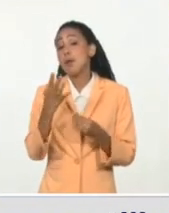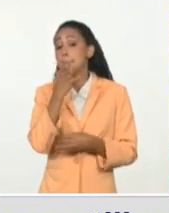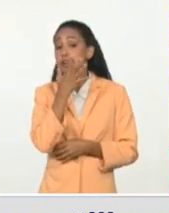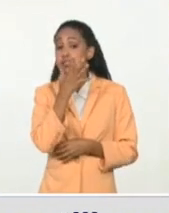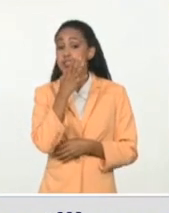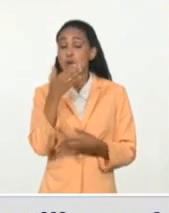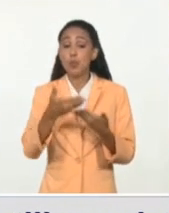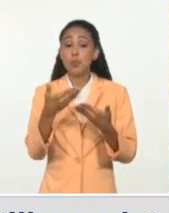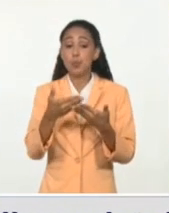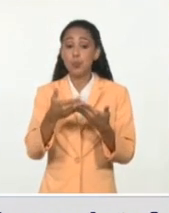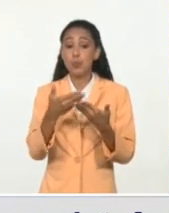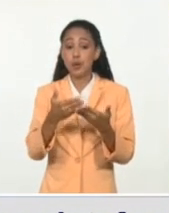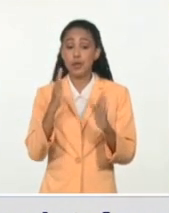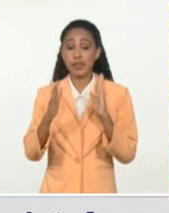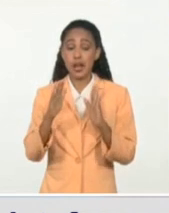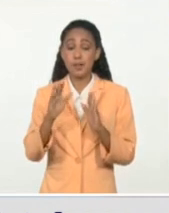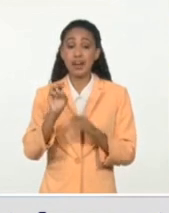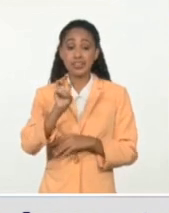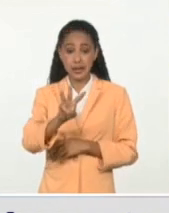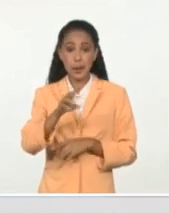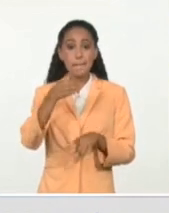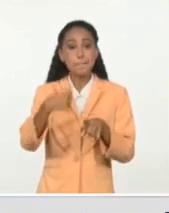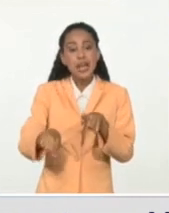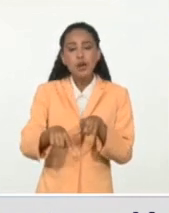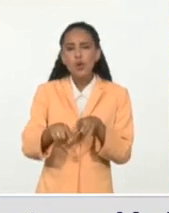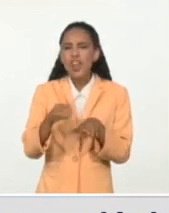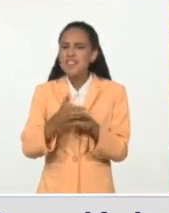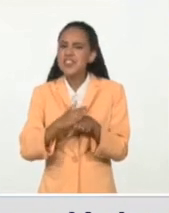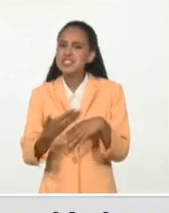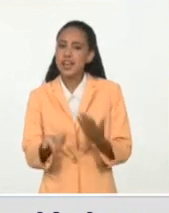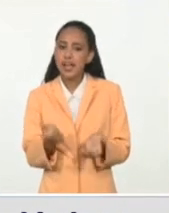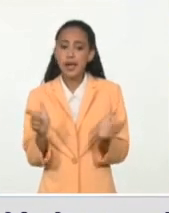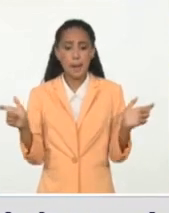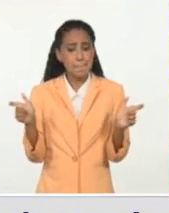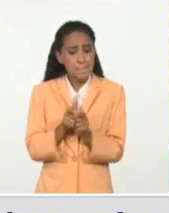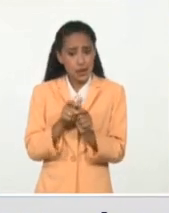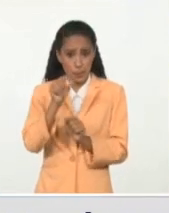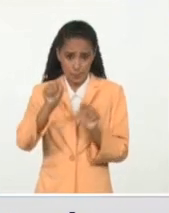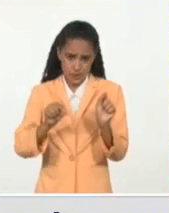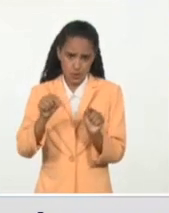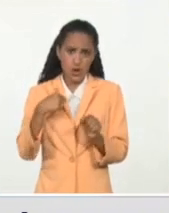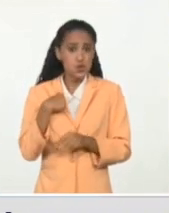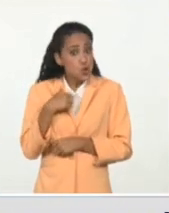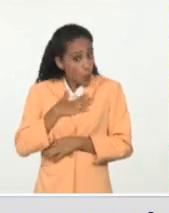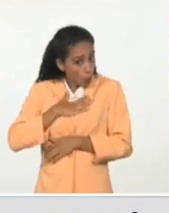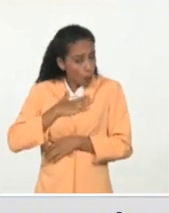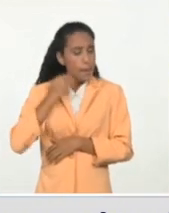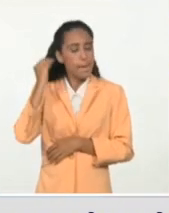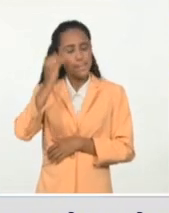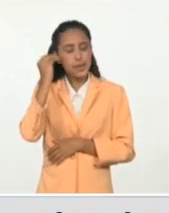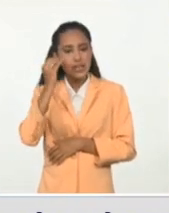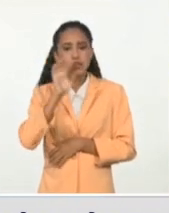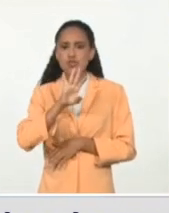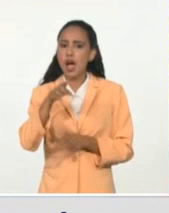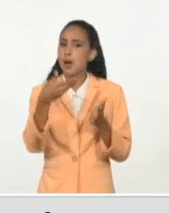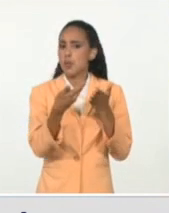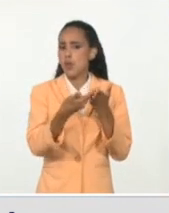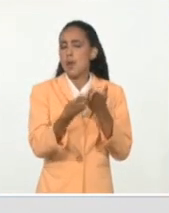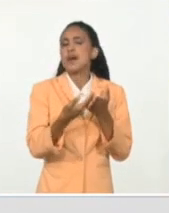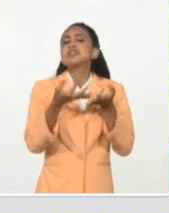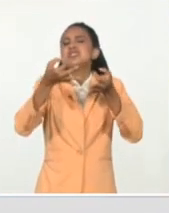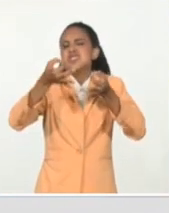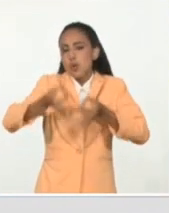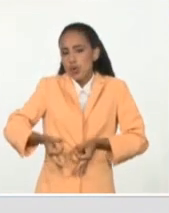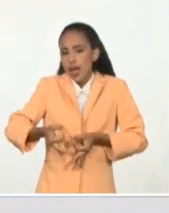fase 3, solo que con menor cantidad de personas, que hay evidencias suficientes desde el punto de vista de la seguridad y la inmunogenicidad del